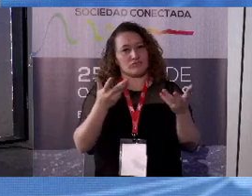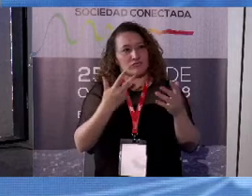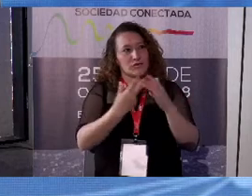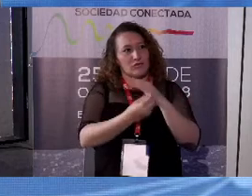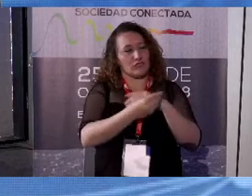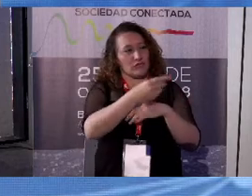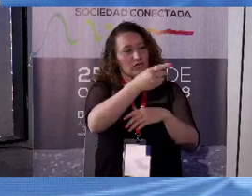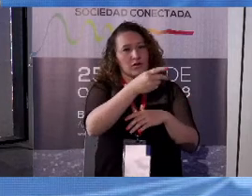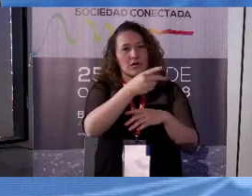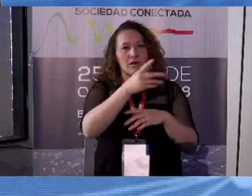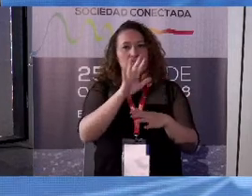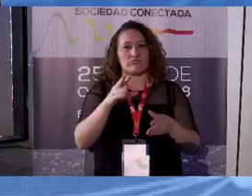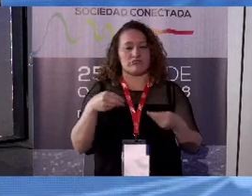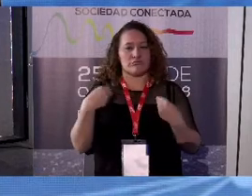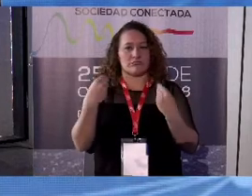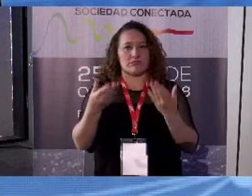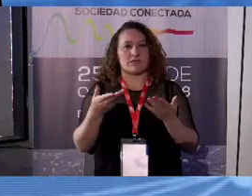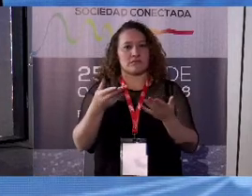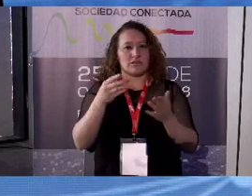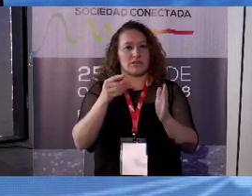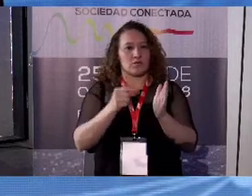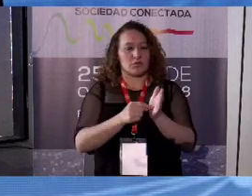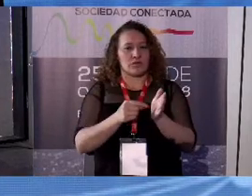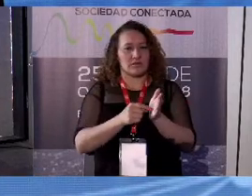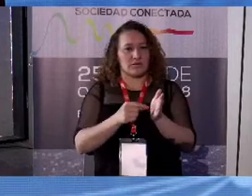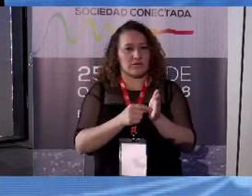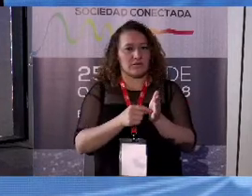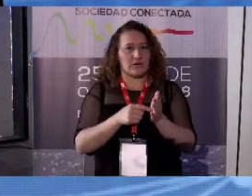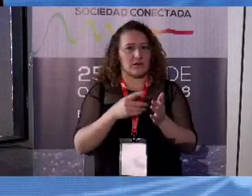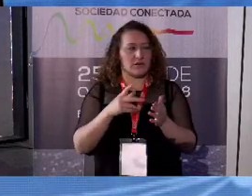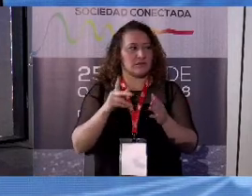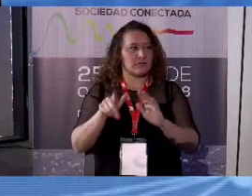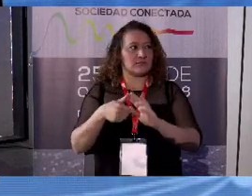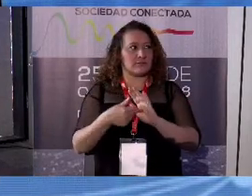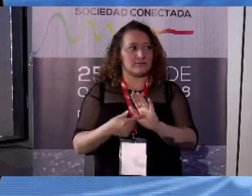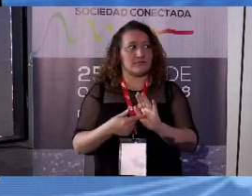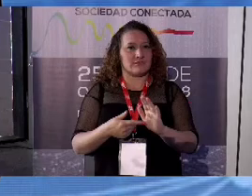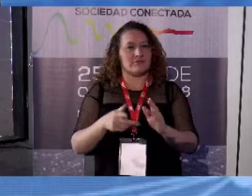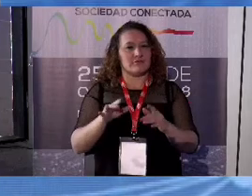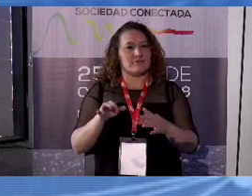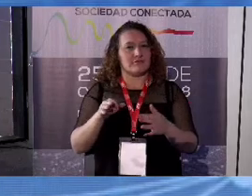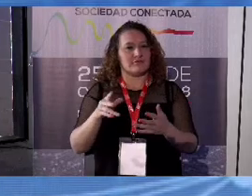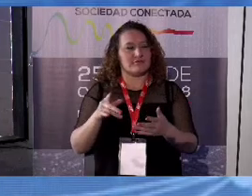salón una USB con las presentaciones suministradas por nuestros